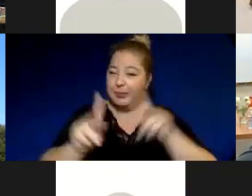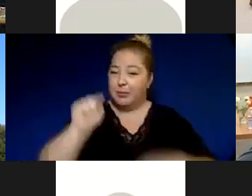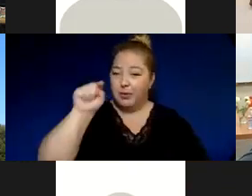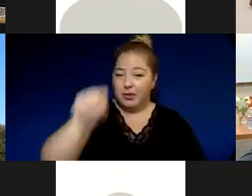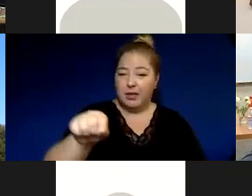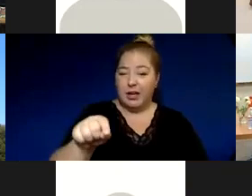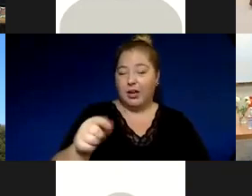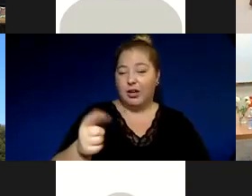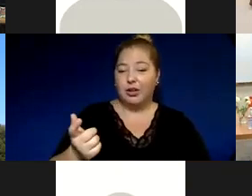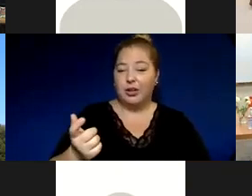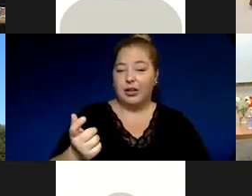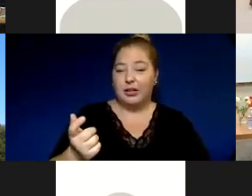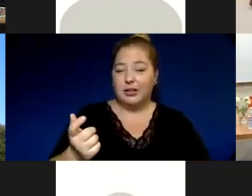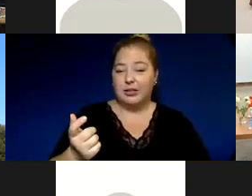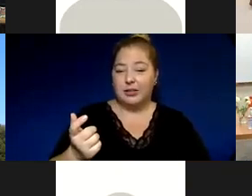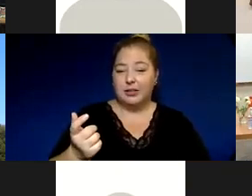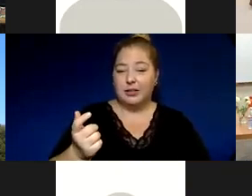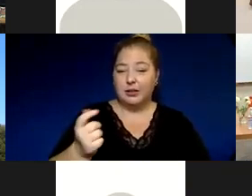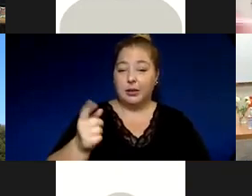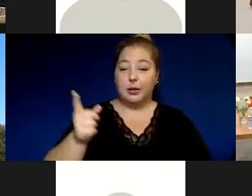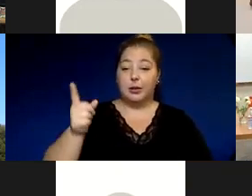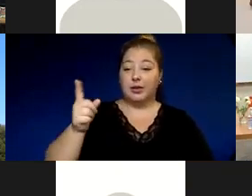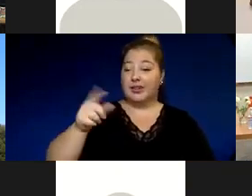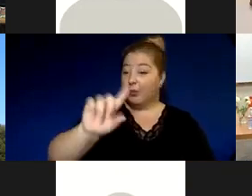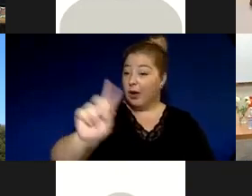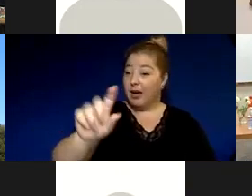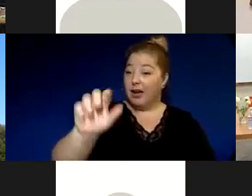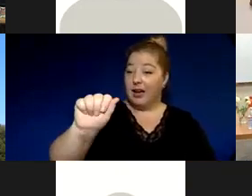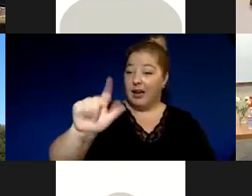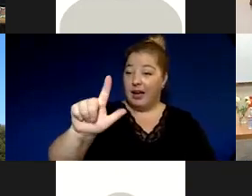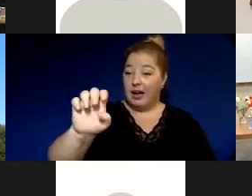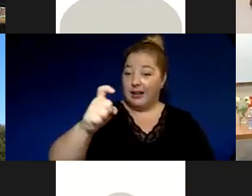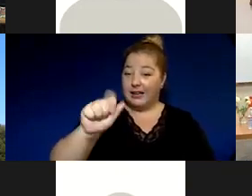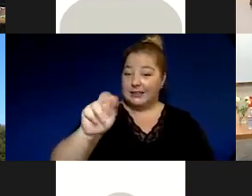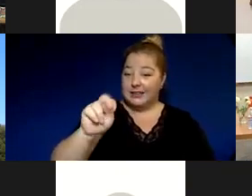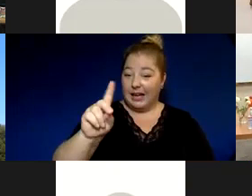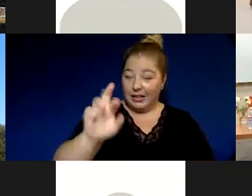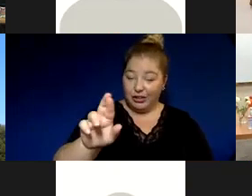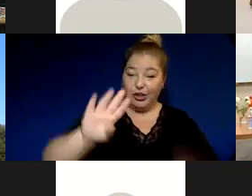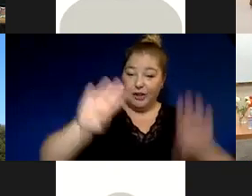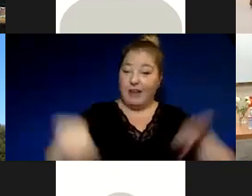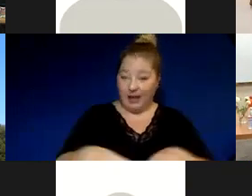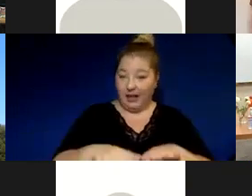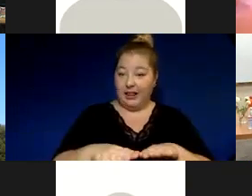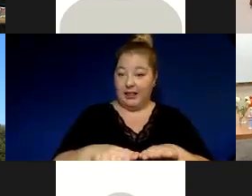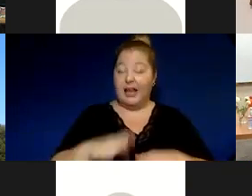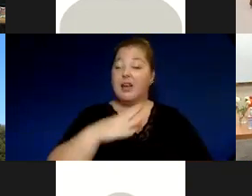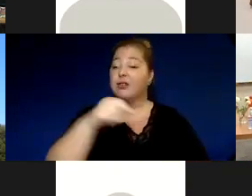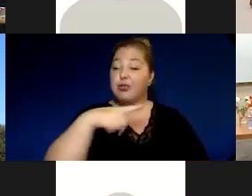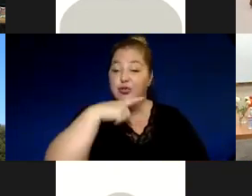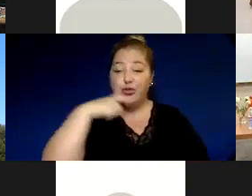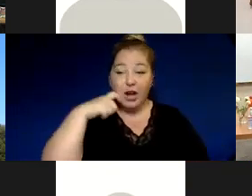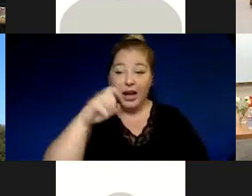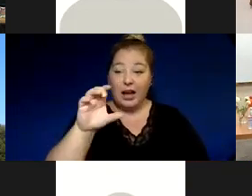del incendio al valle o de camino al río Ruso. Entonces, entre estos dos